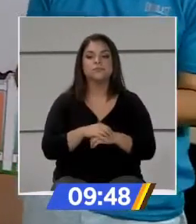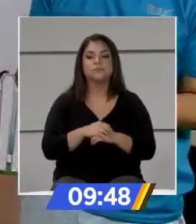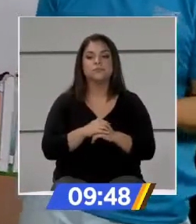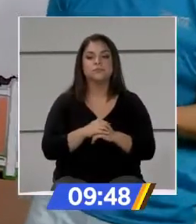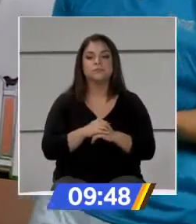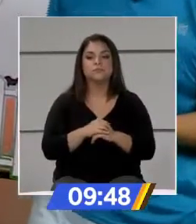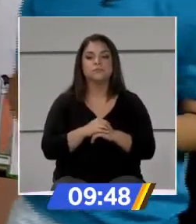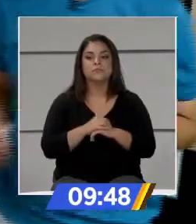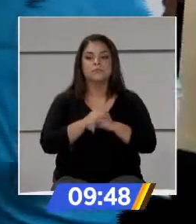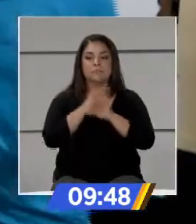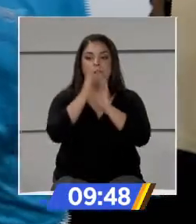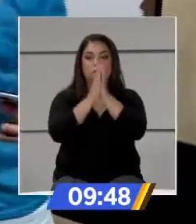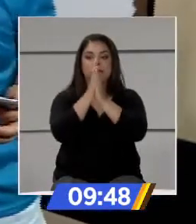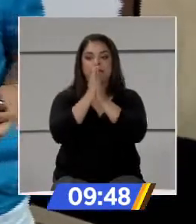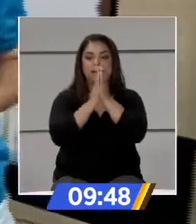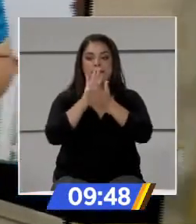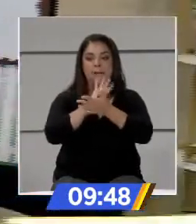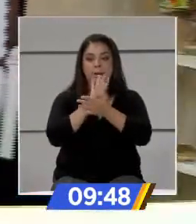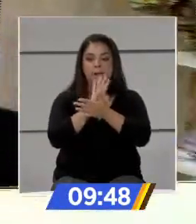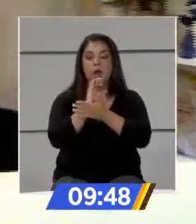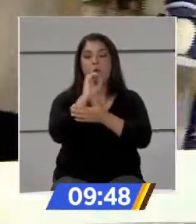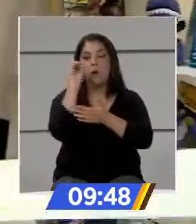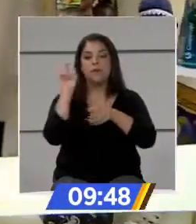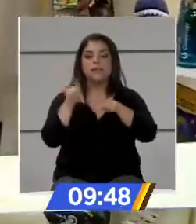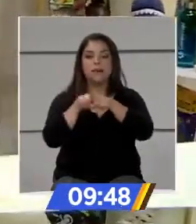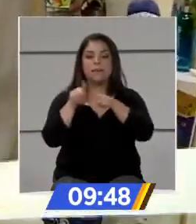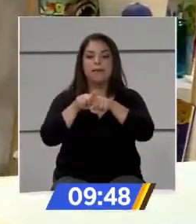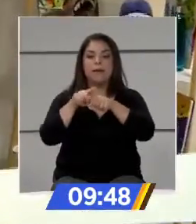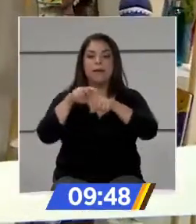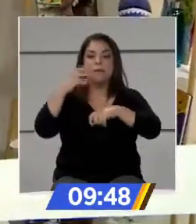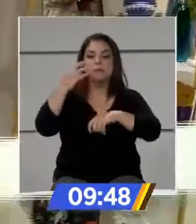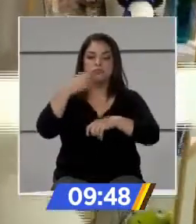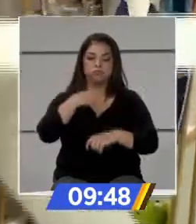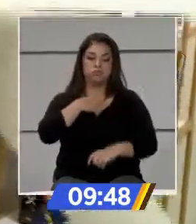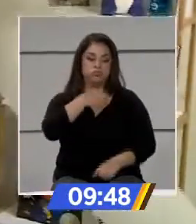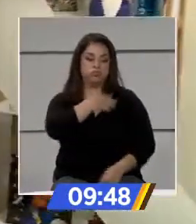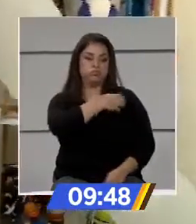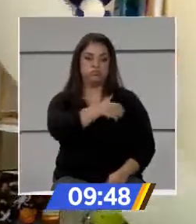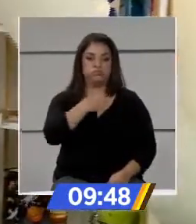pompones. Ponga la mano, Sergio, porfis.